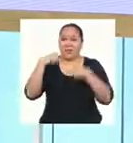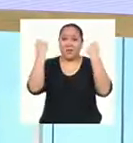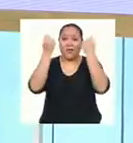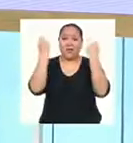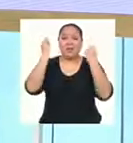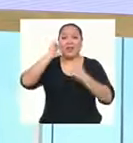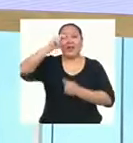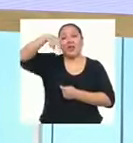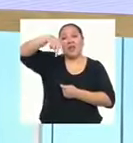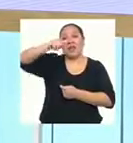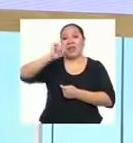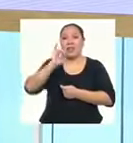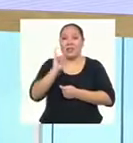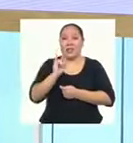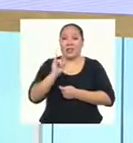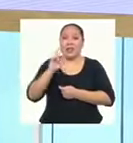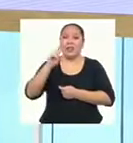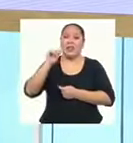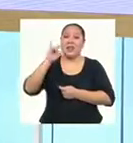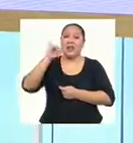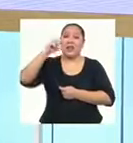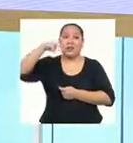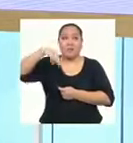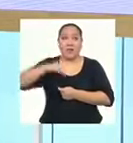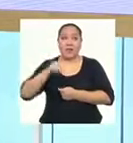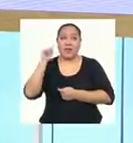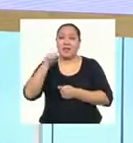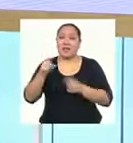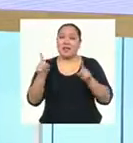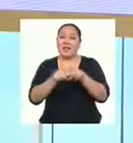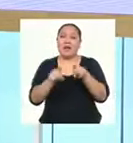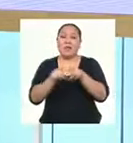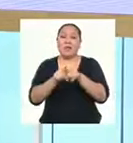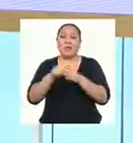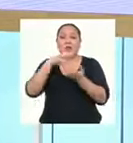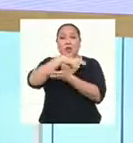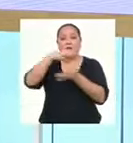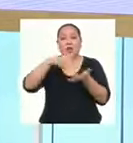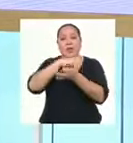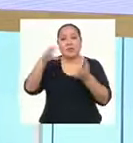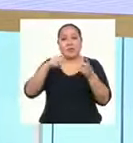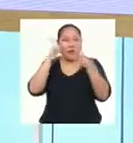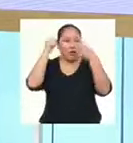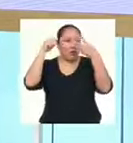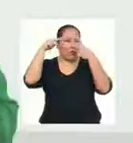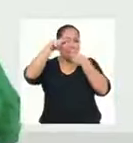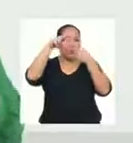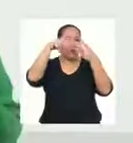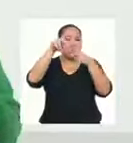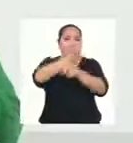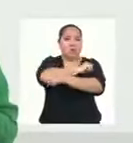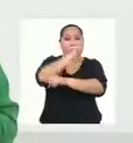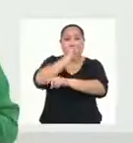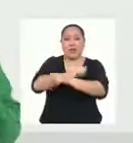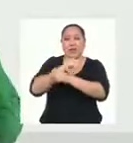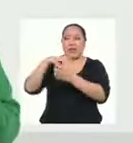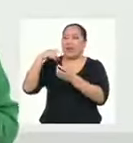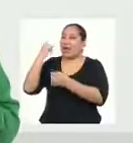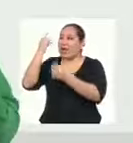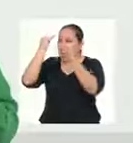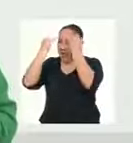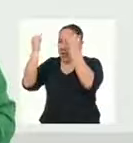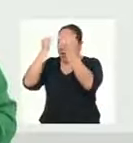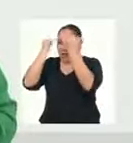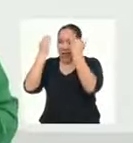Raimi también es una mezcla de la cosmovisión andina y el cristianismo europeo. A eso le llamamos